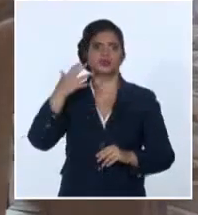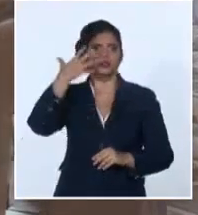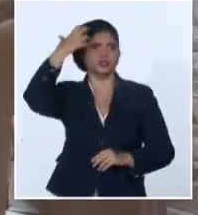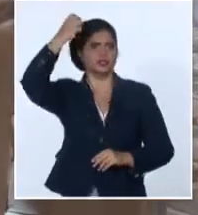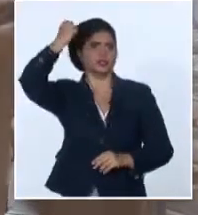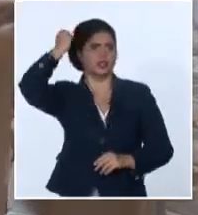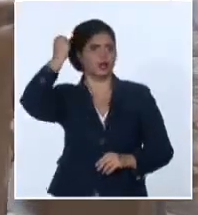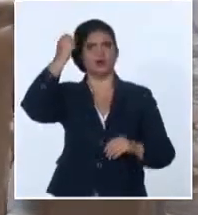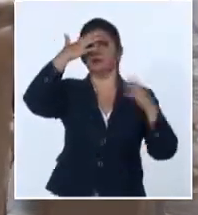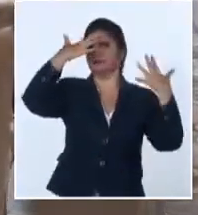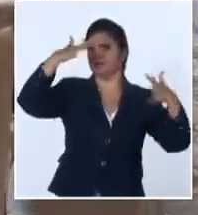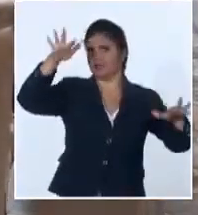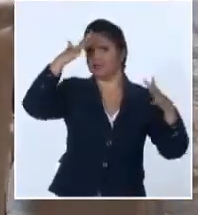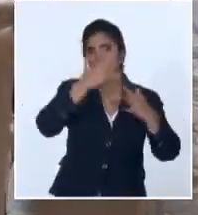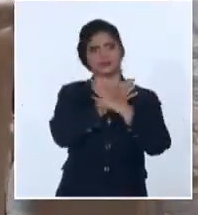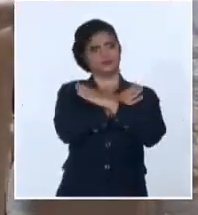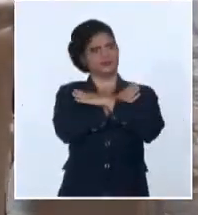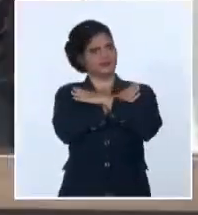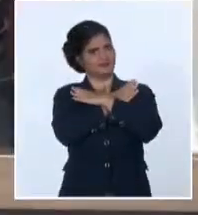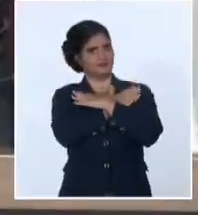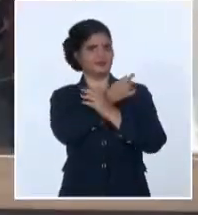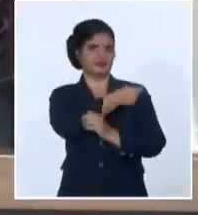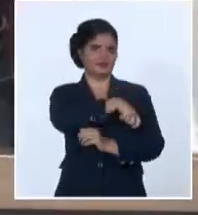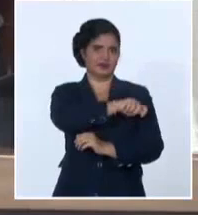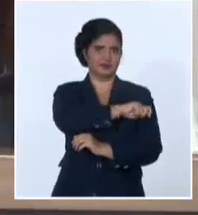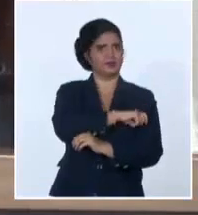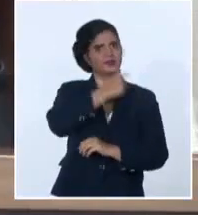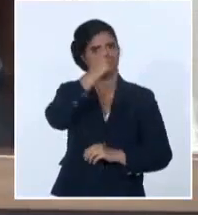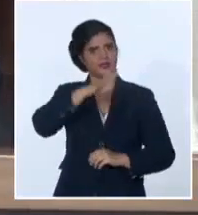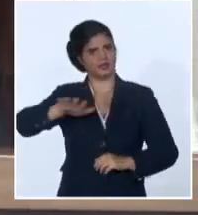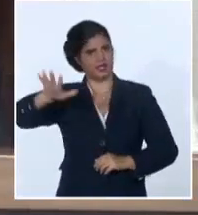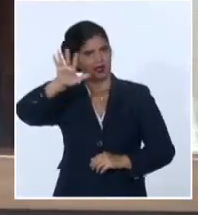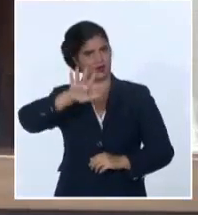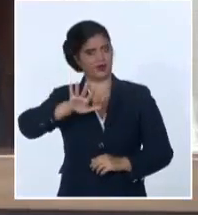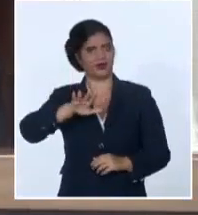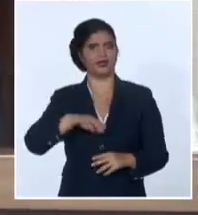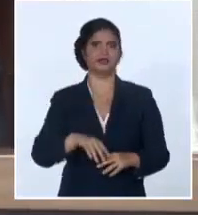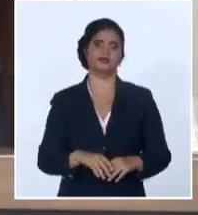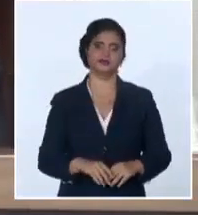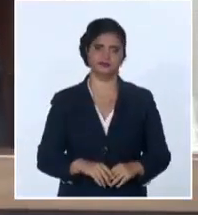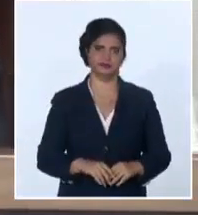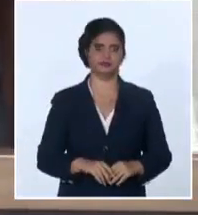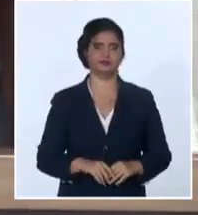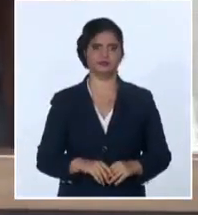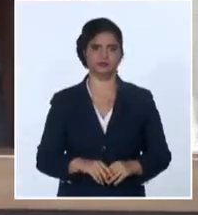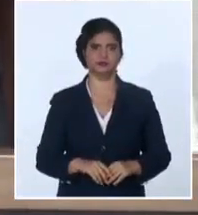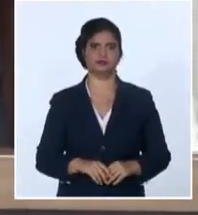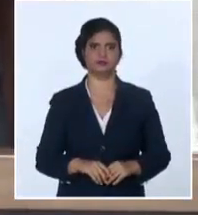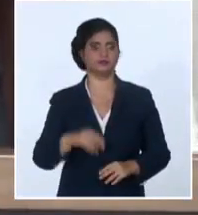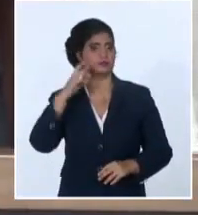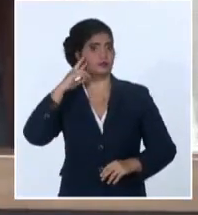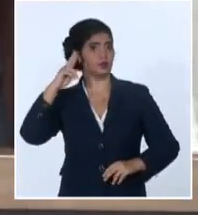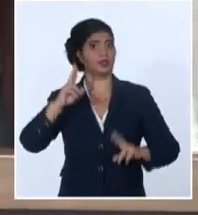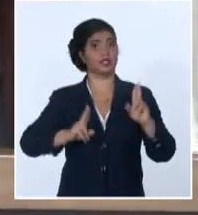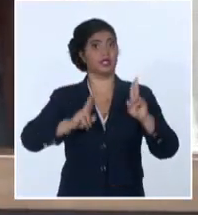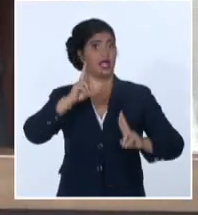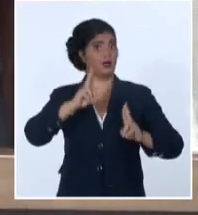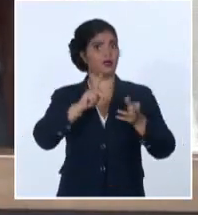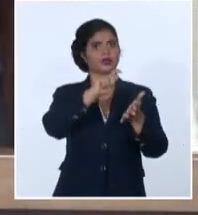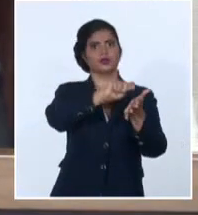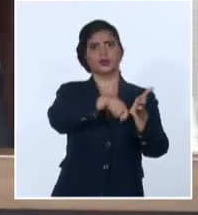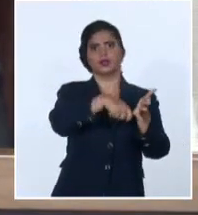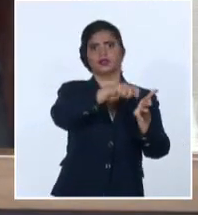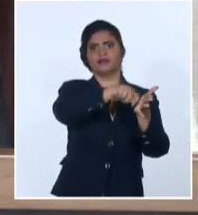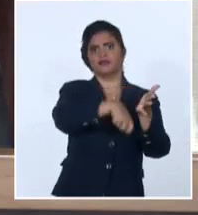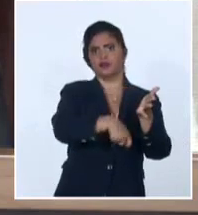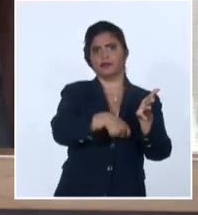pueblo angolanos y su historia común. Reiteramos la importancia de la ratificación de los acuerdos intergubernamentales firmados